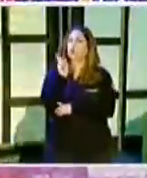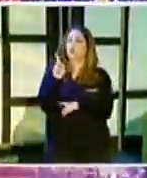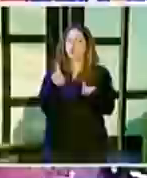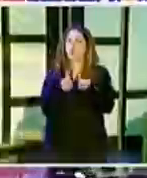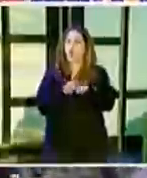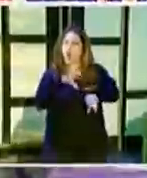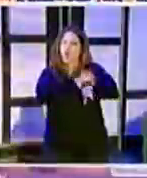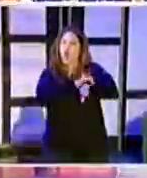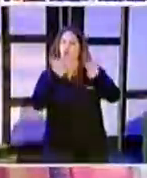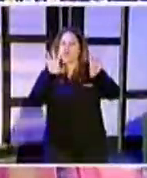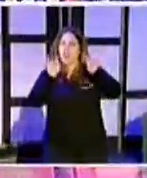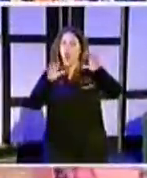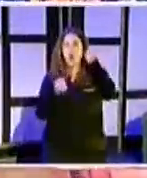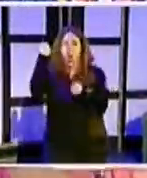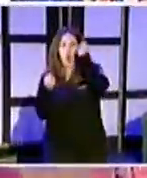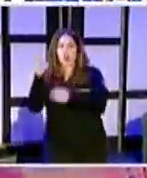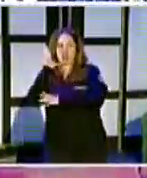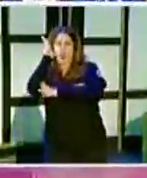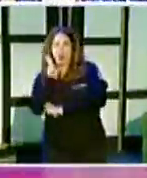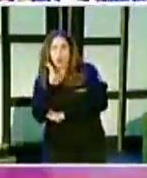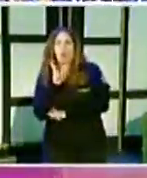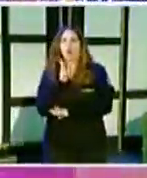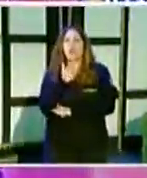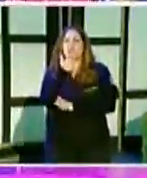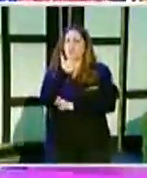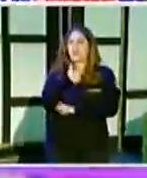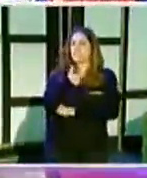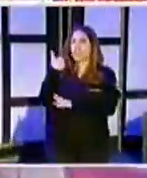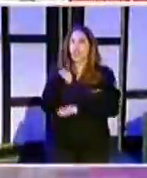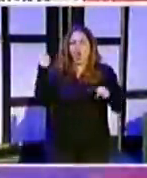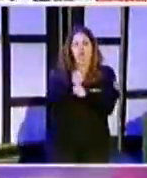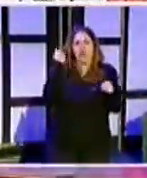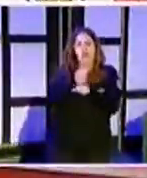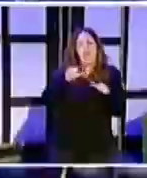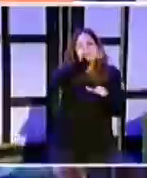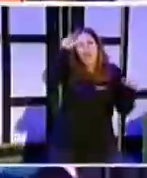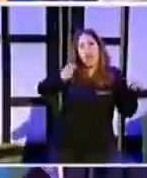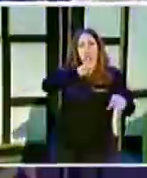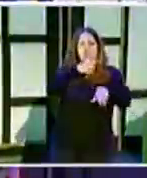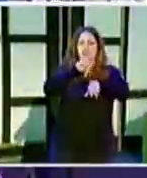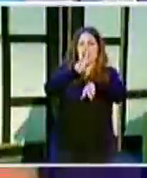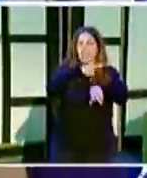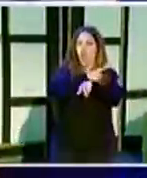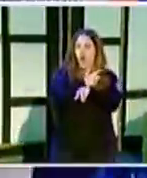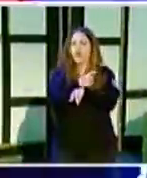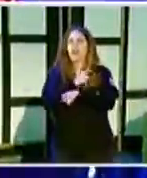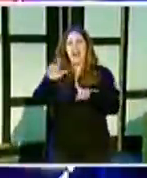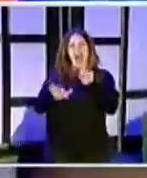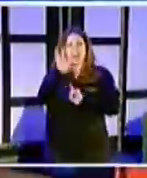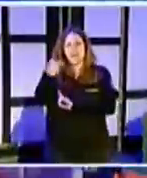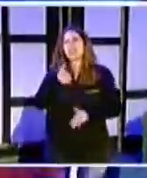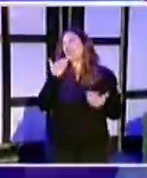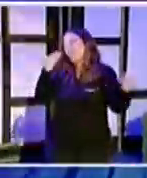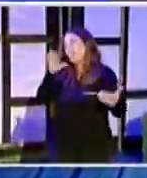su Porsche en la puerta, y yo 12 horas metido en la mierda. Para colmo tienes que agradecerme que te